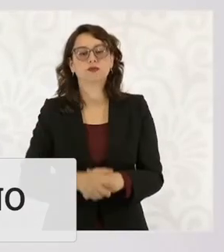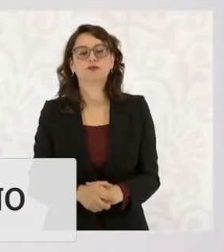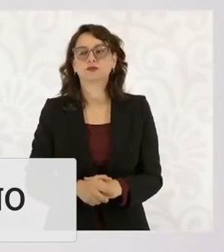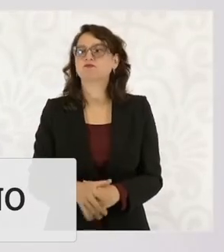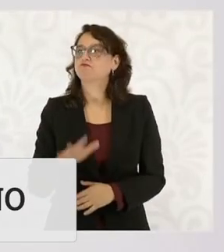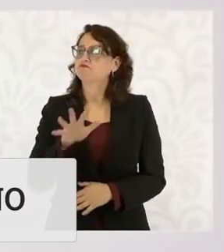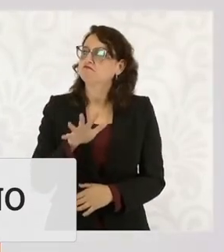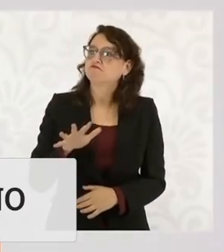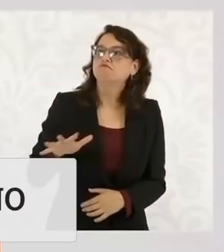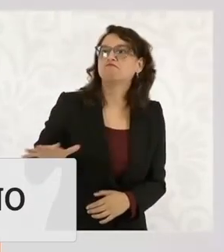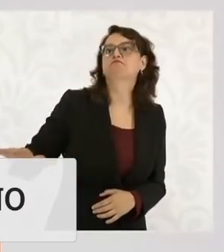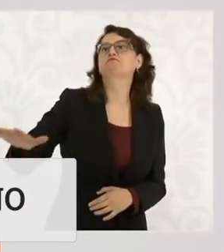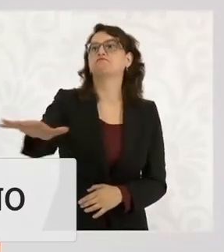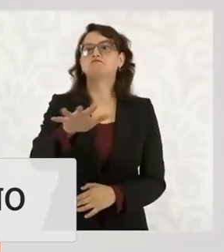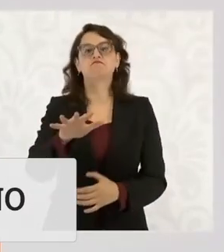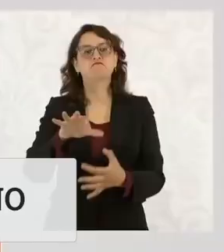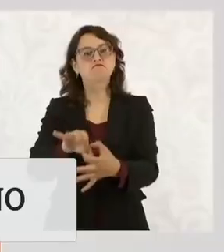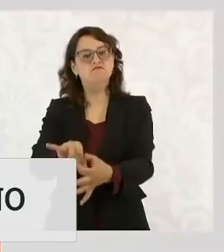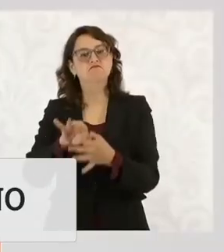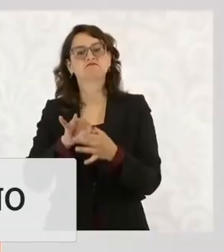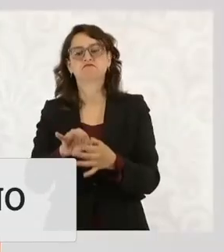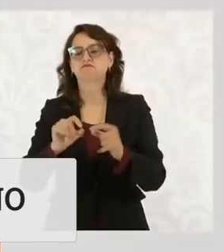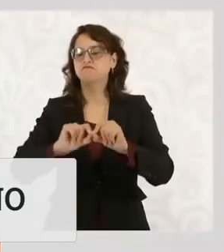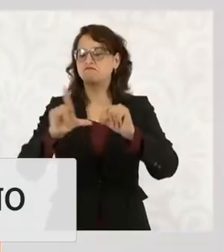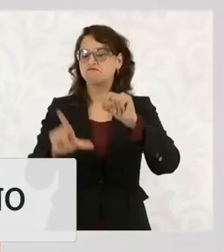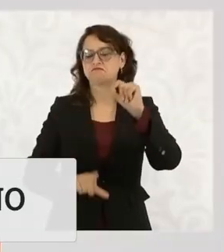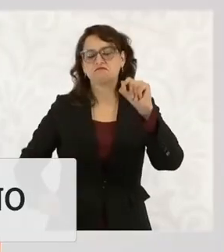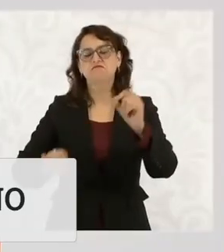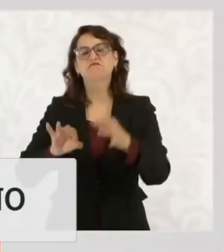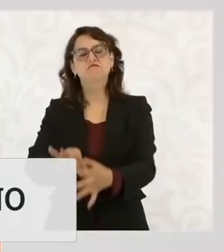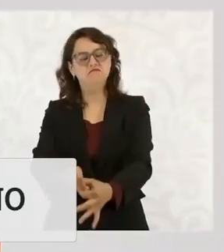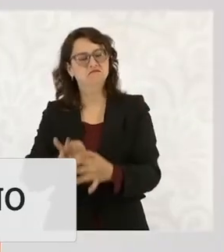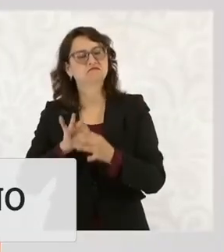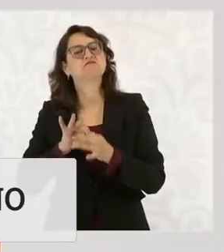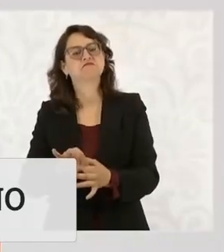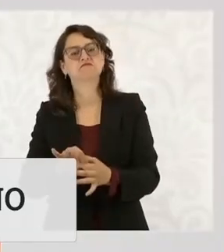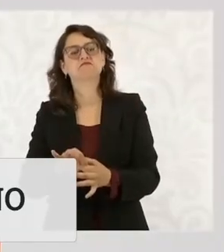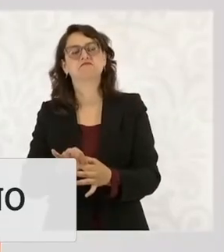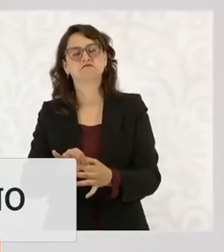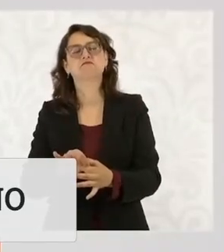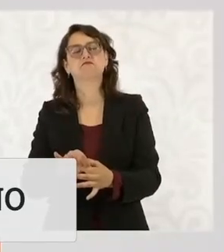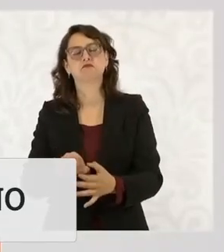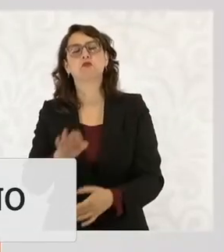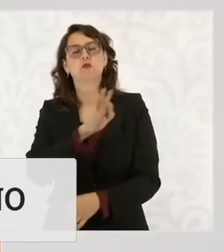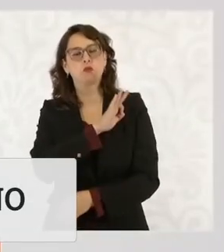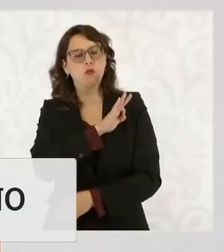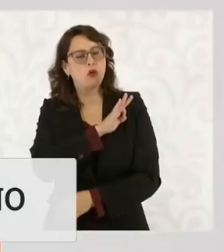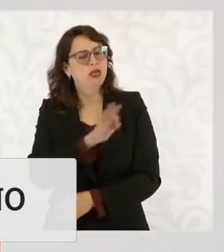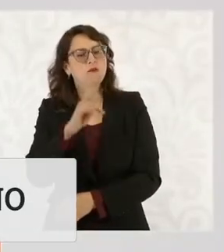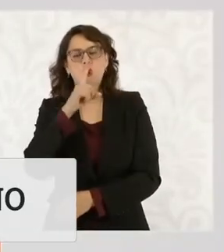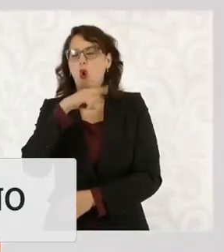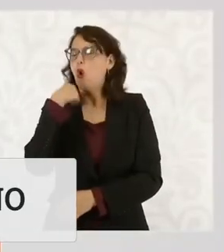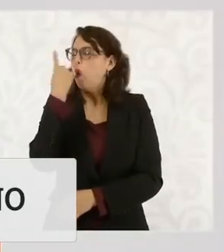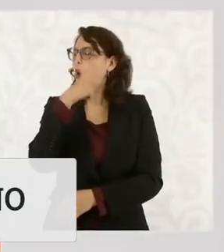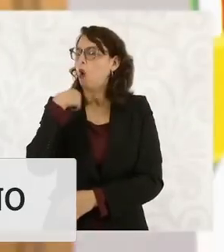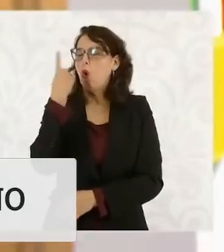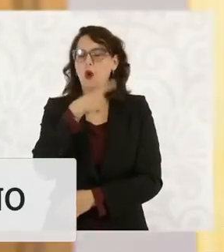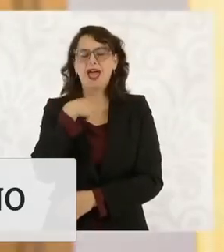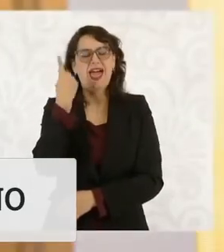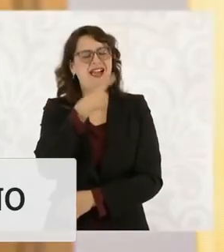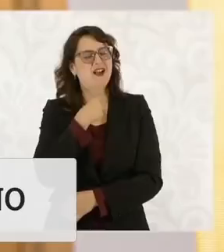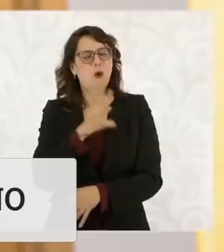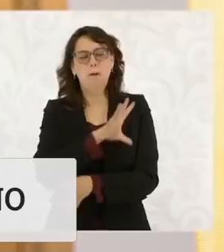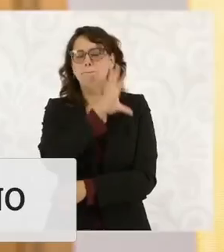Por nuestro pueblo, por nuestra patria, vale la pena dar cada hora,